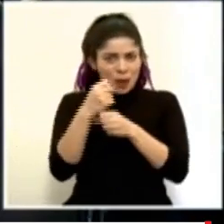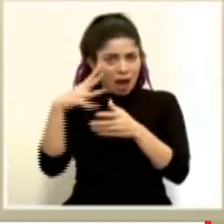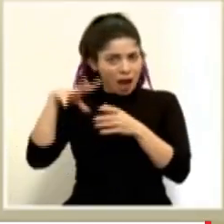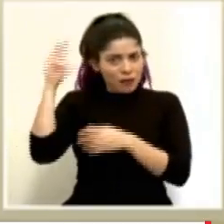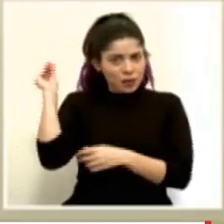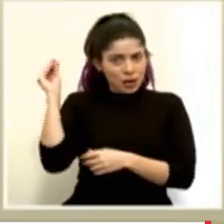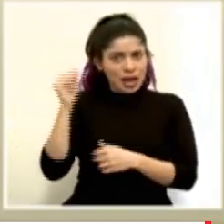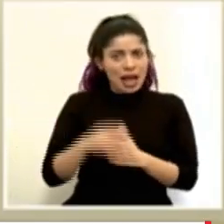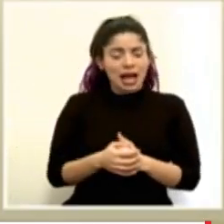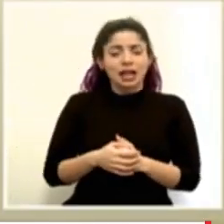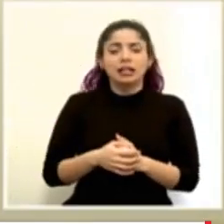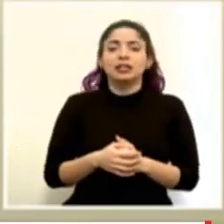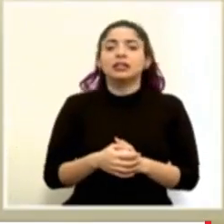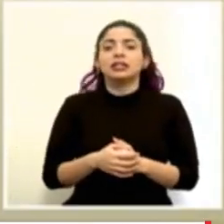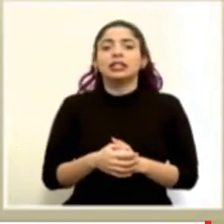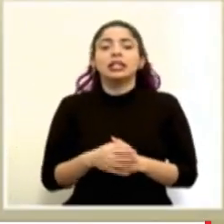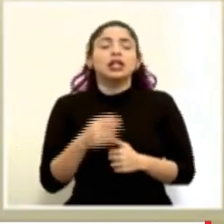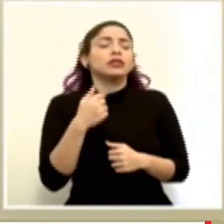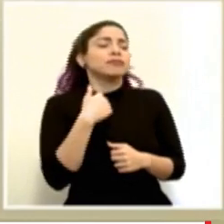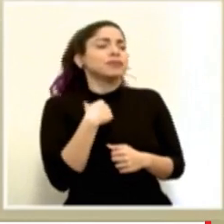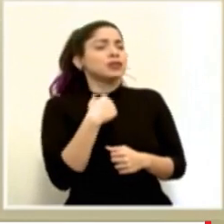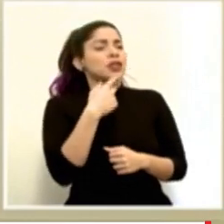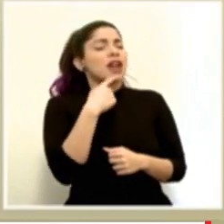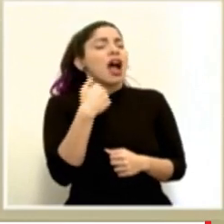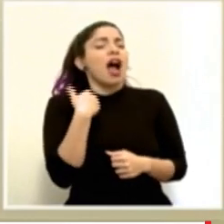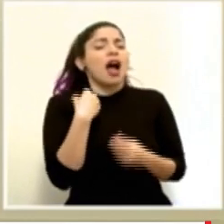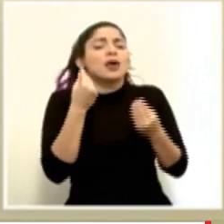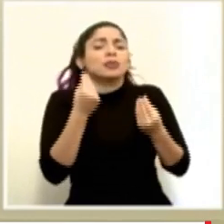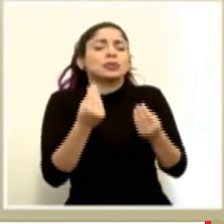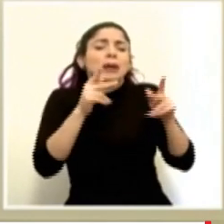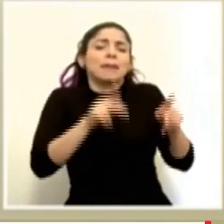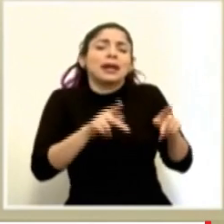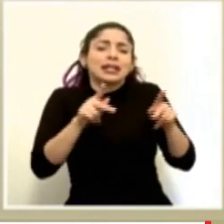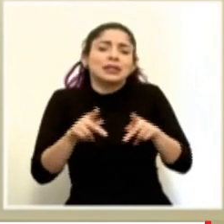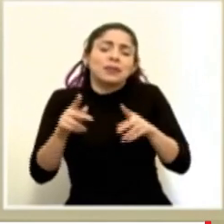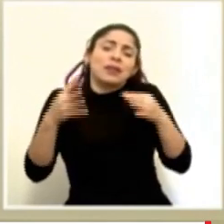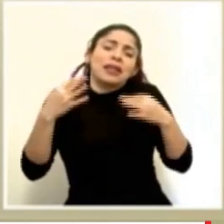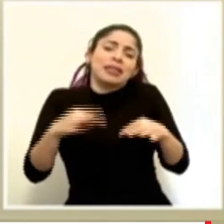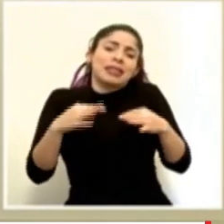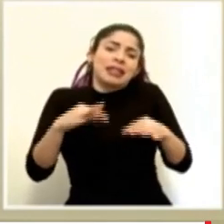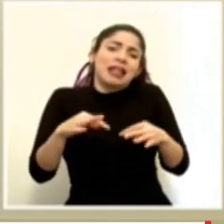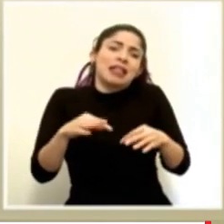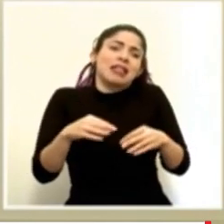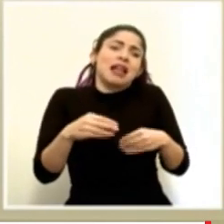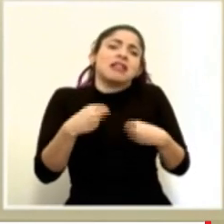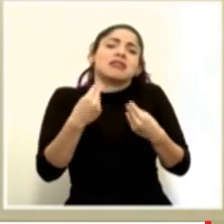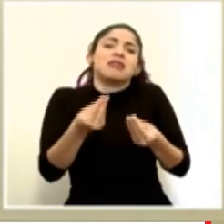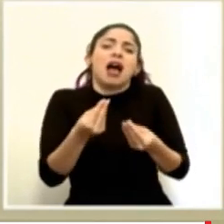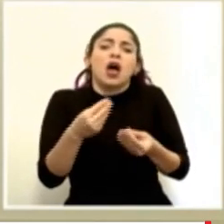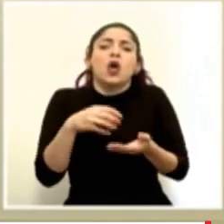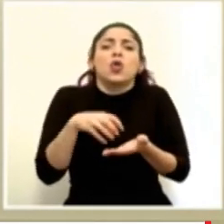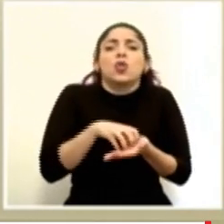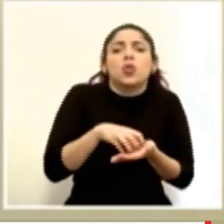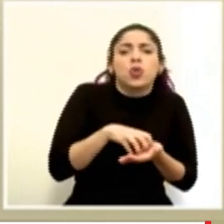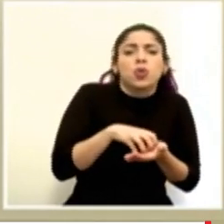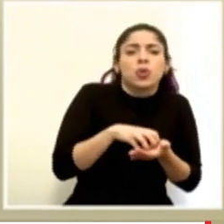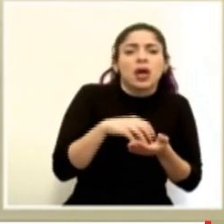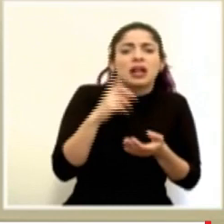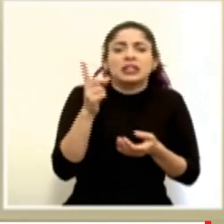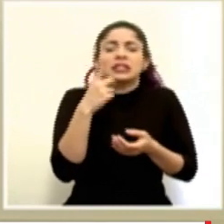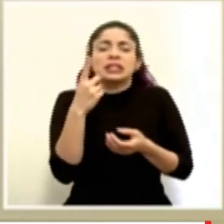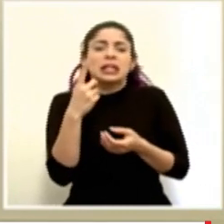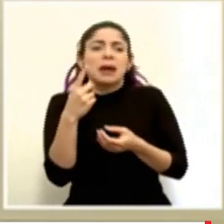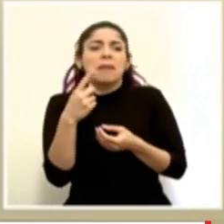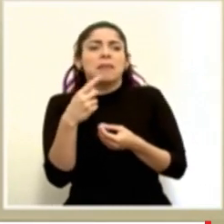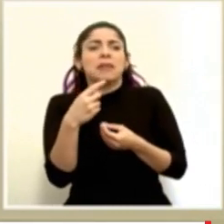afuera? No, yo creo que aquí, por eso le digo, o sea, van a haber muchas personas que van a tratar de meter duda en la población, de meter